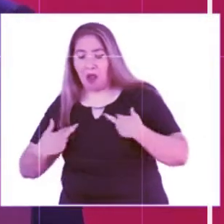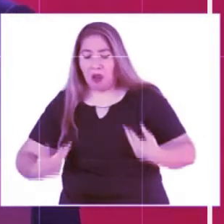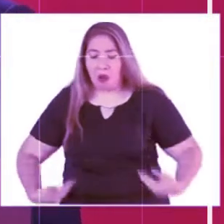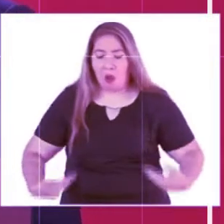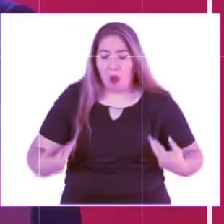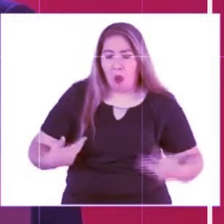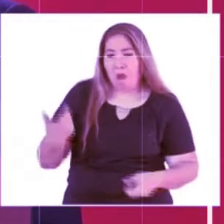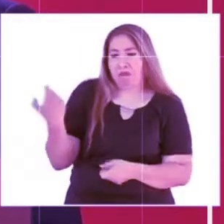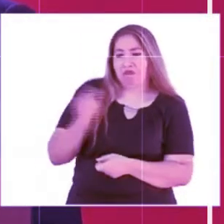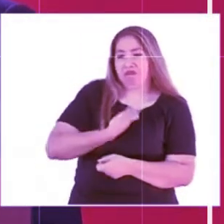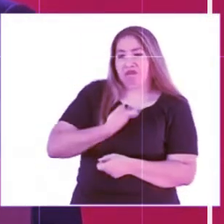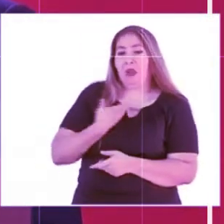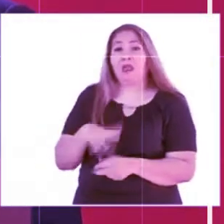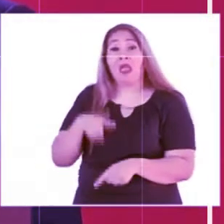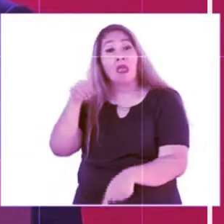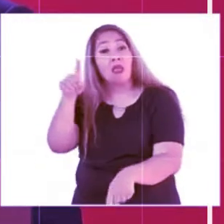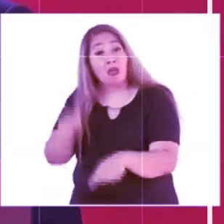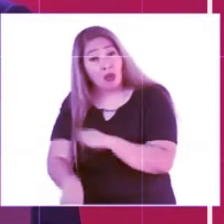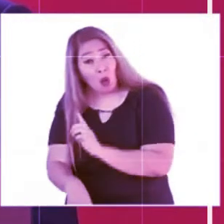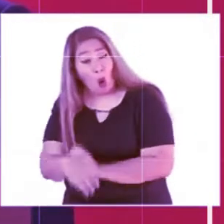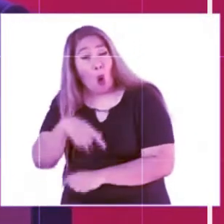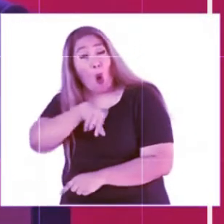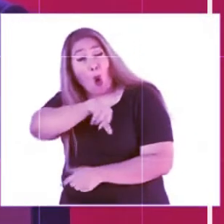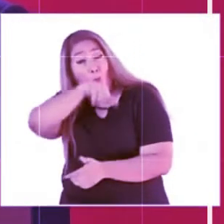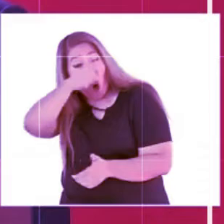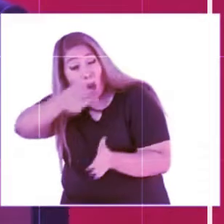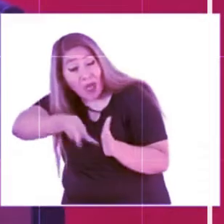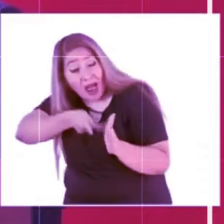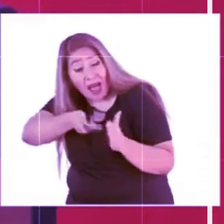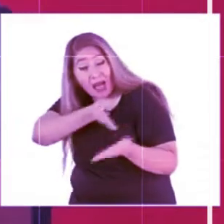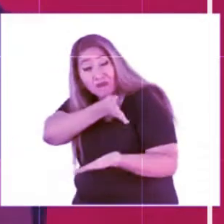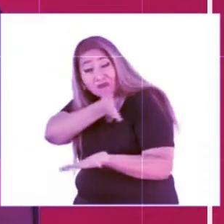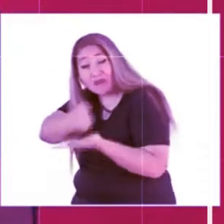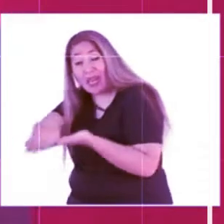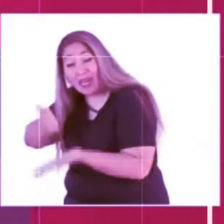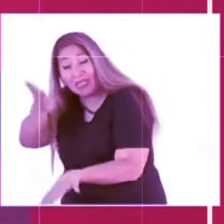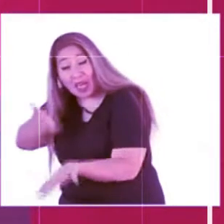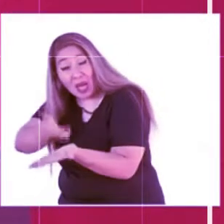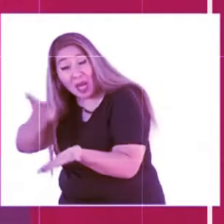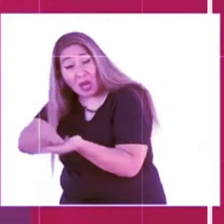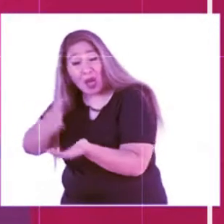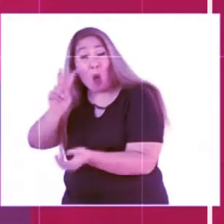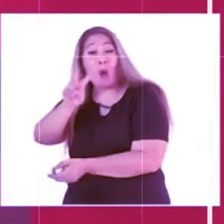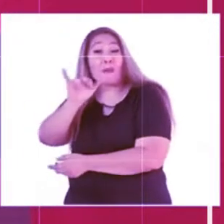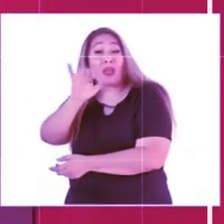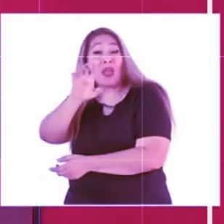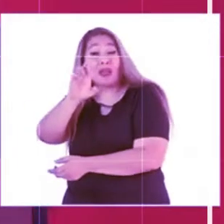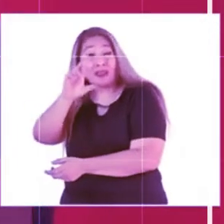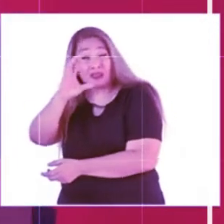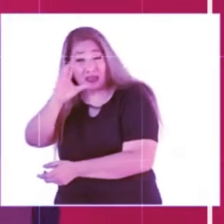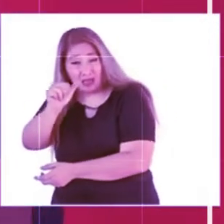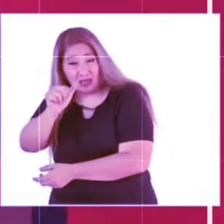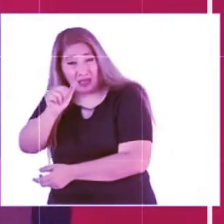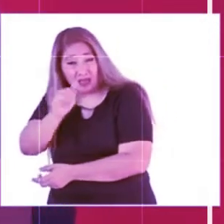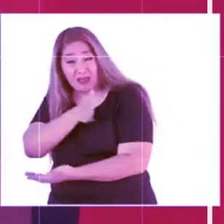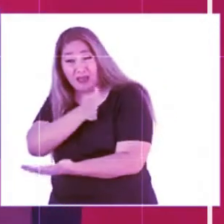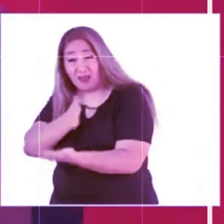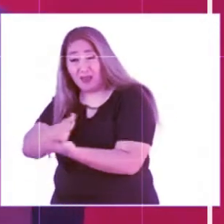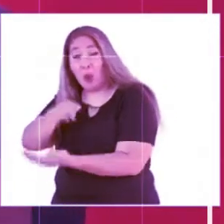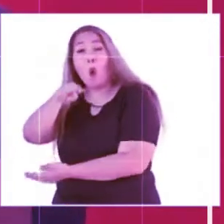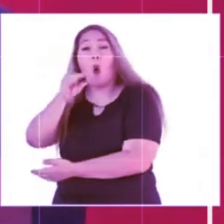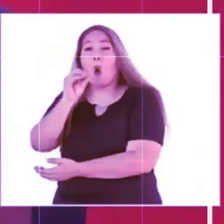centavos. Y al final venía una tercera columna procedente de Matamoros o Viesca o